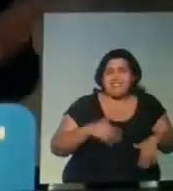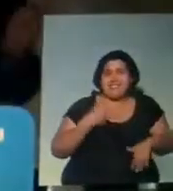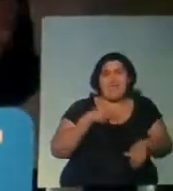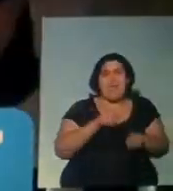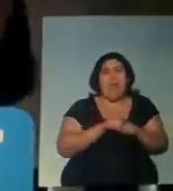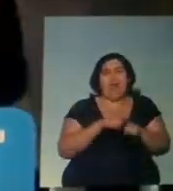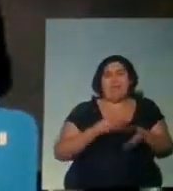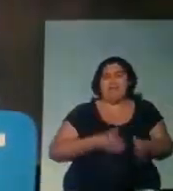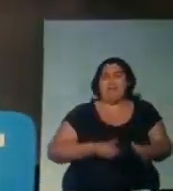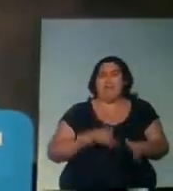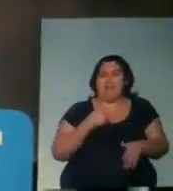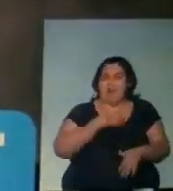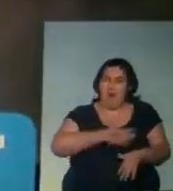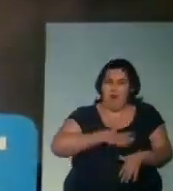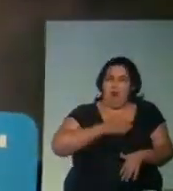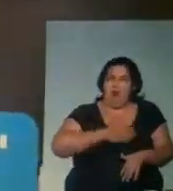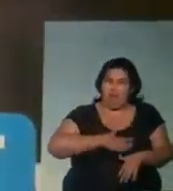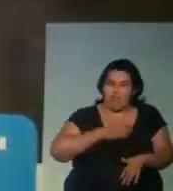que,